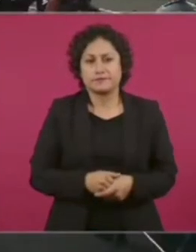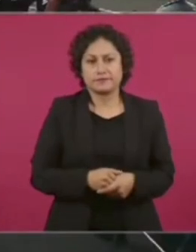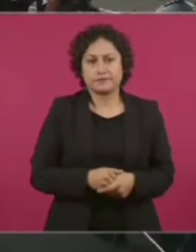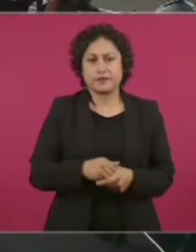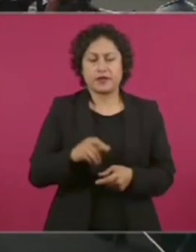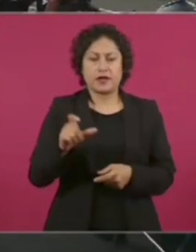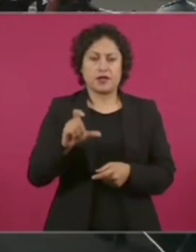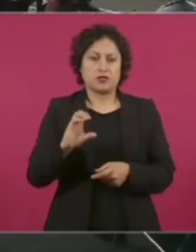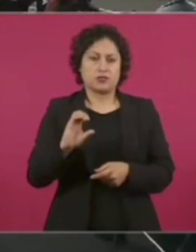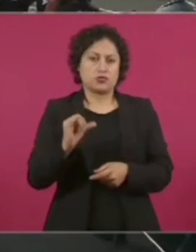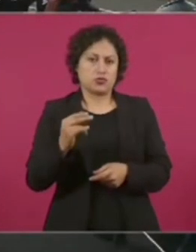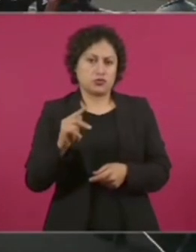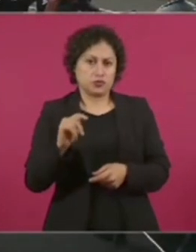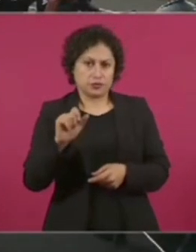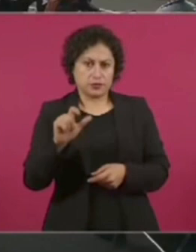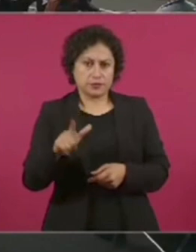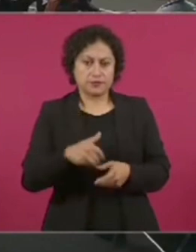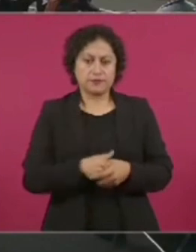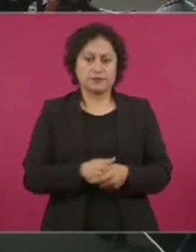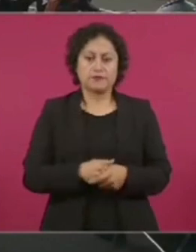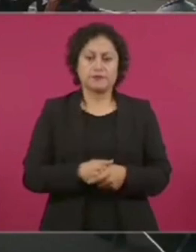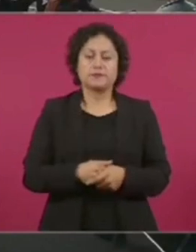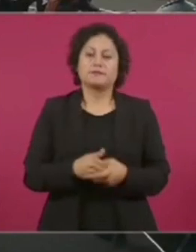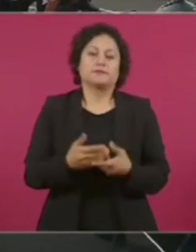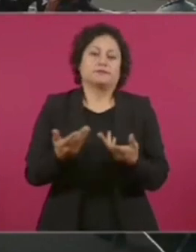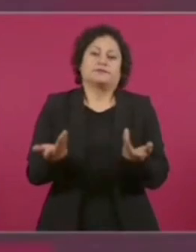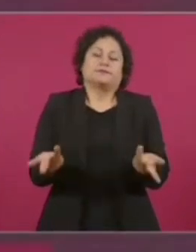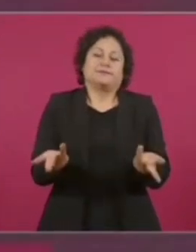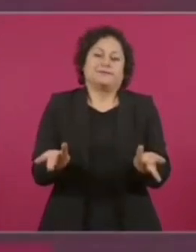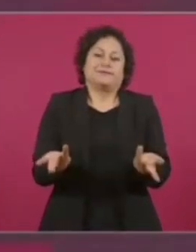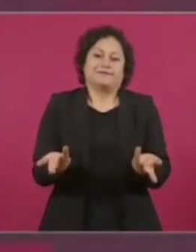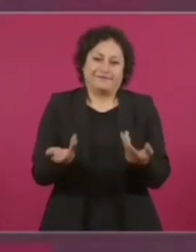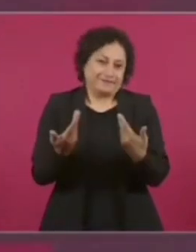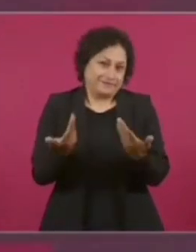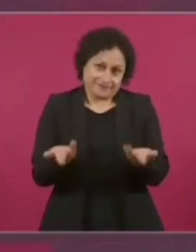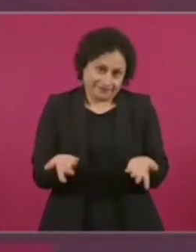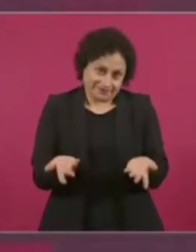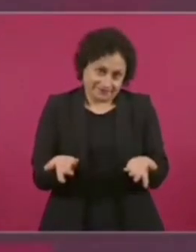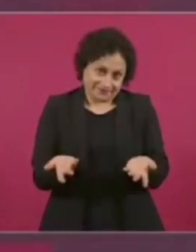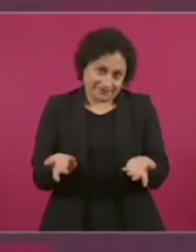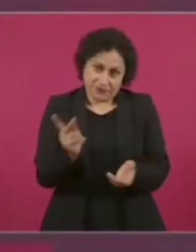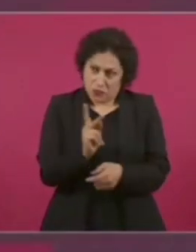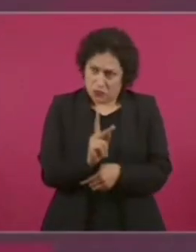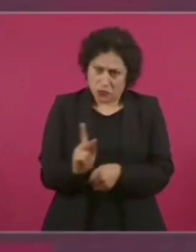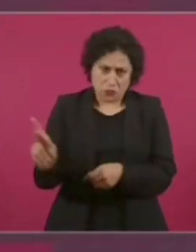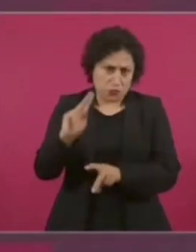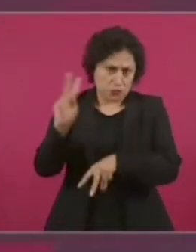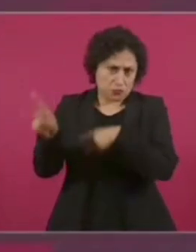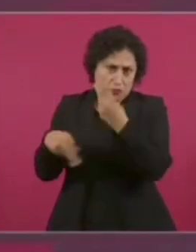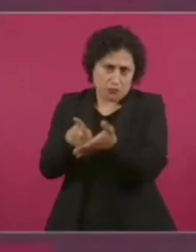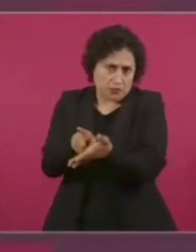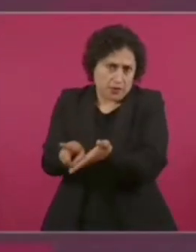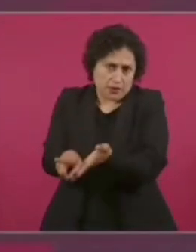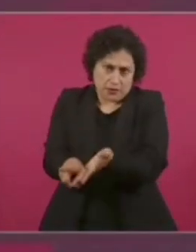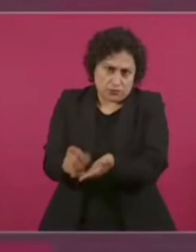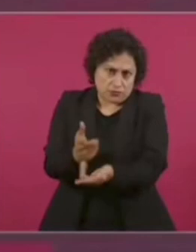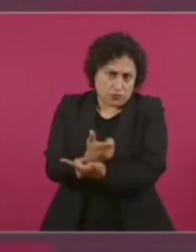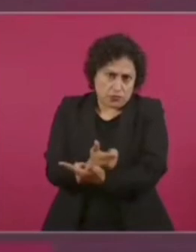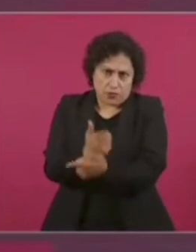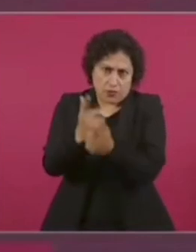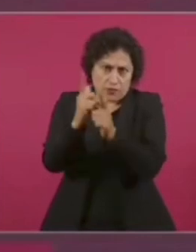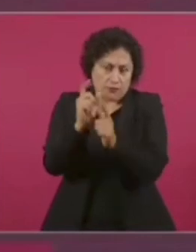García. Ah, no, pues tiene, sí, todos tienen derecho ahí. Todos tienen derecho.